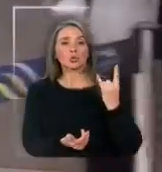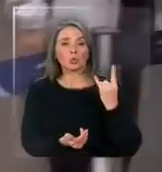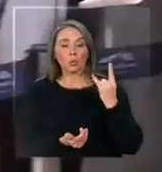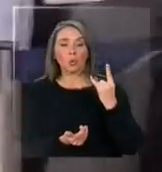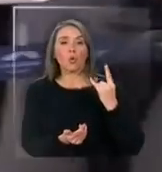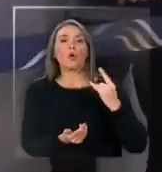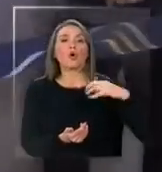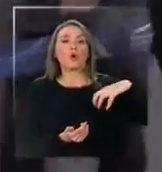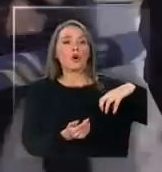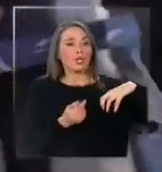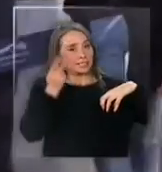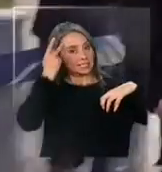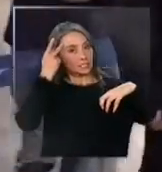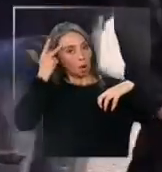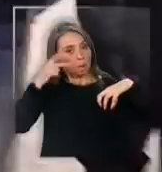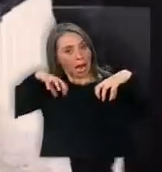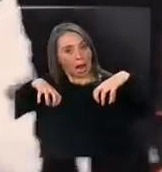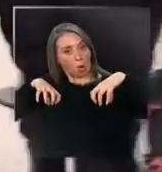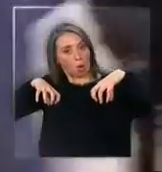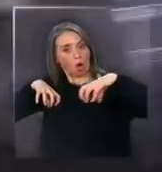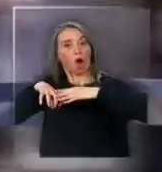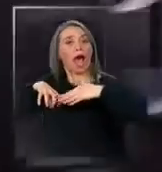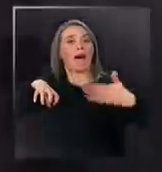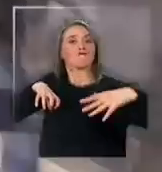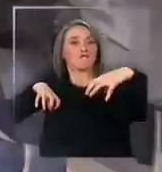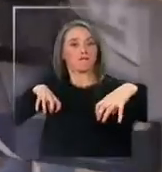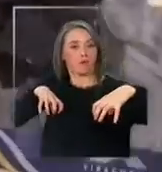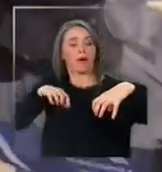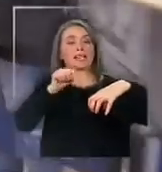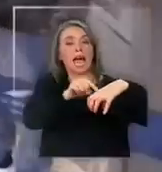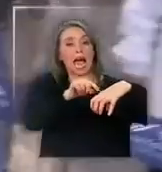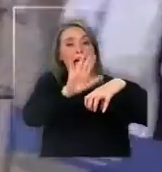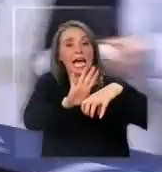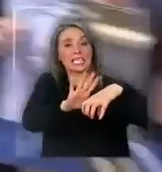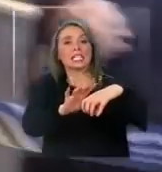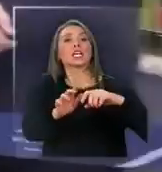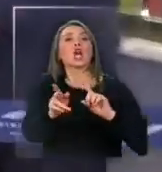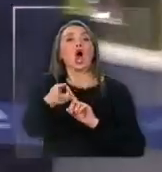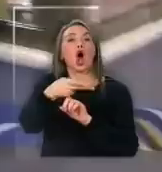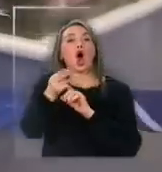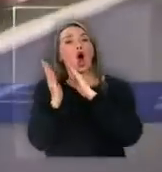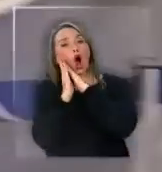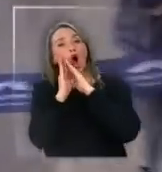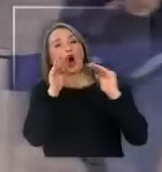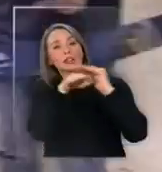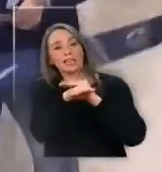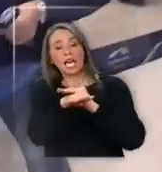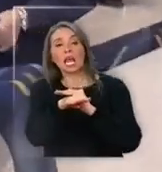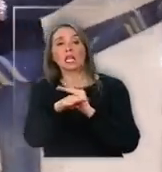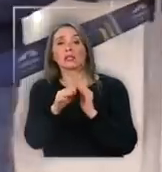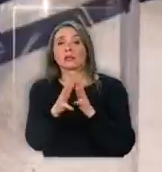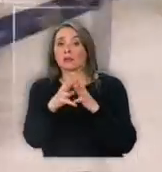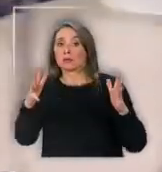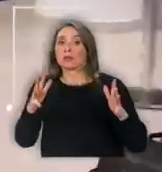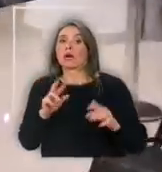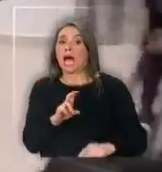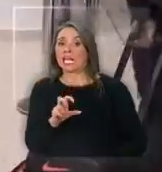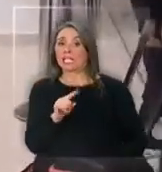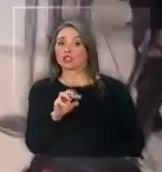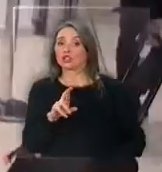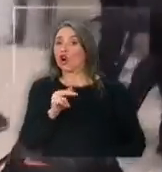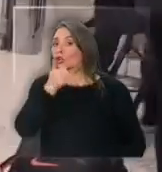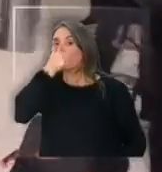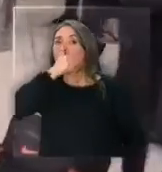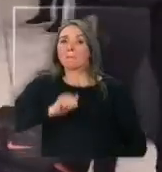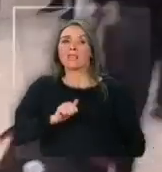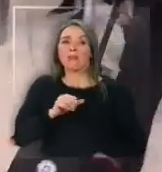en las afueras de Sao Paulo. Es ahí donde La Roja va a estar con su hotel de concentración, un resort exclusivamente